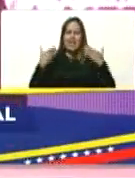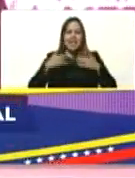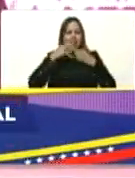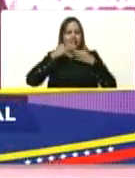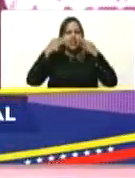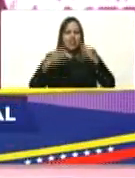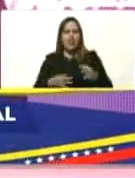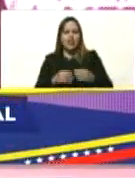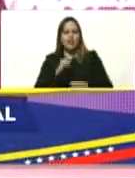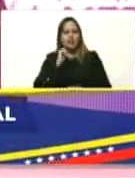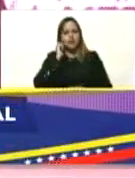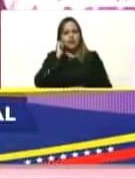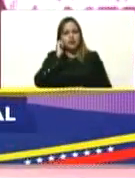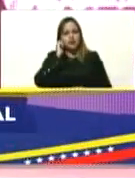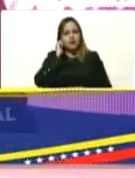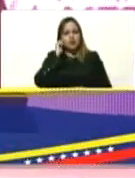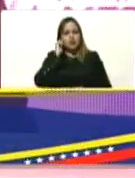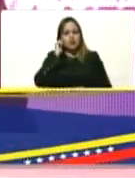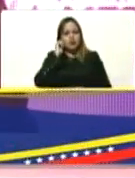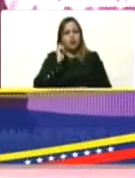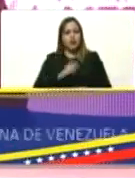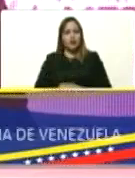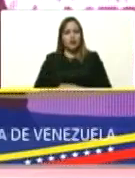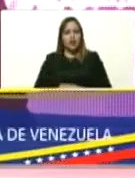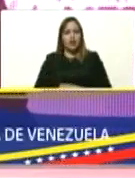verdadera estar hoy día